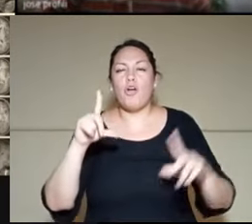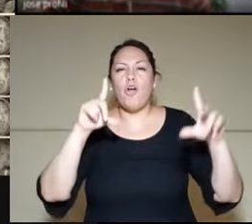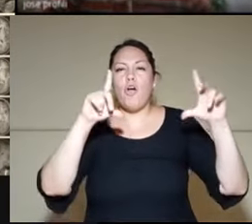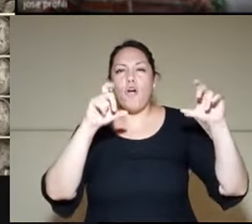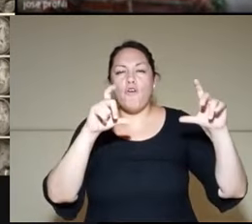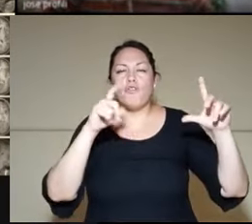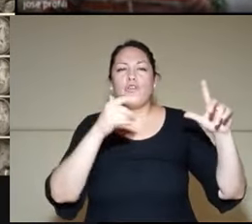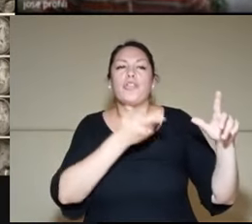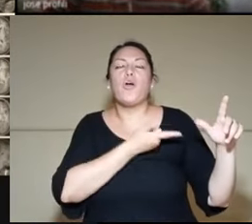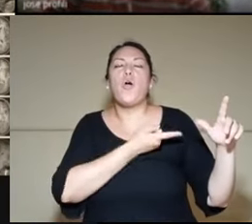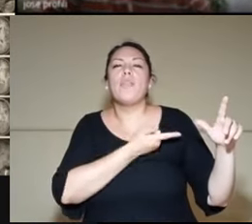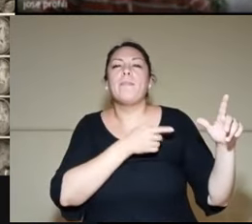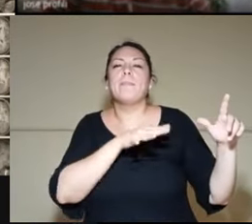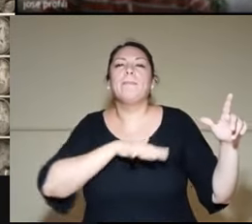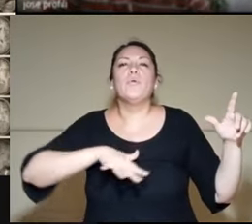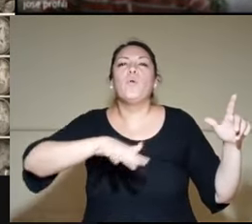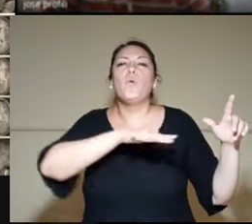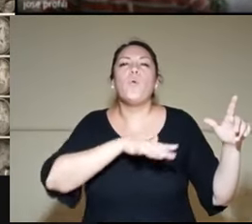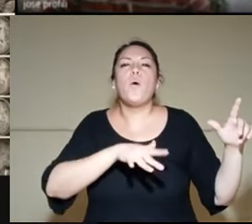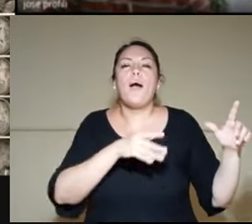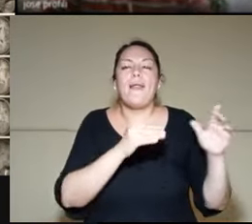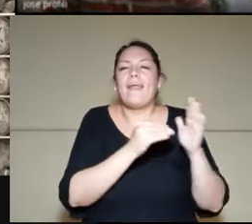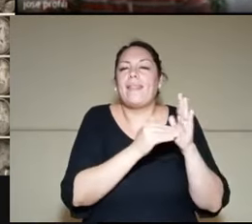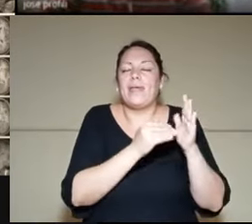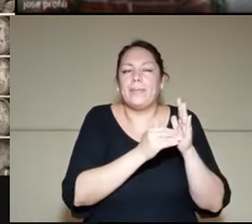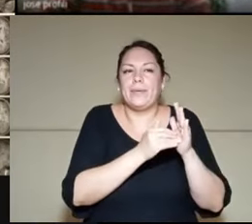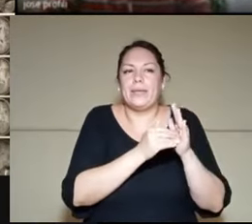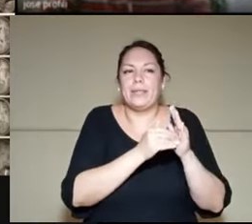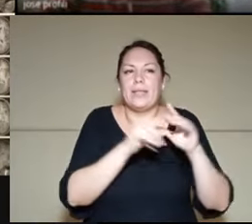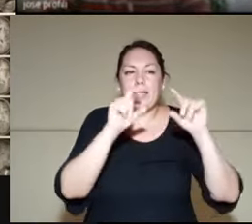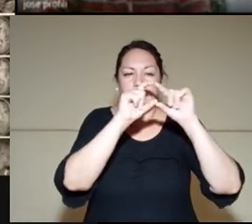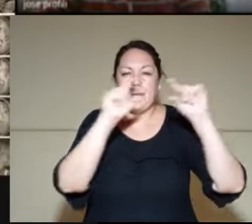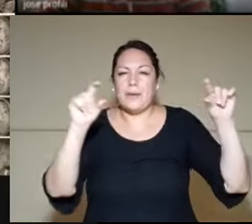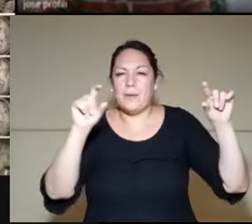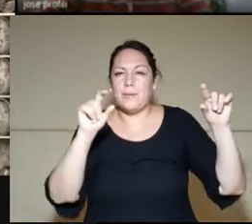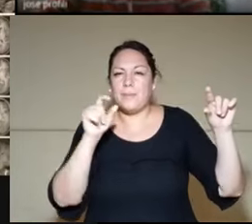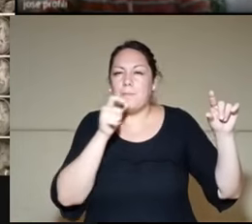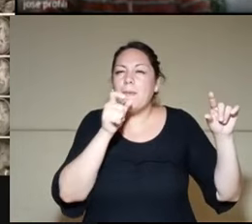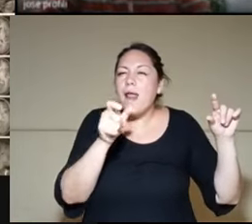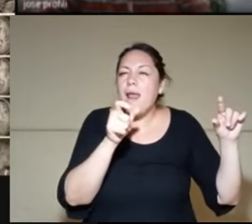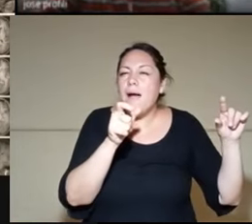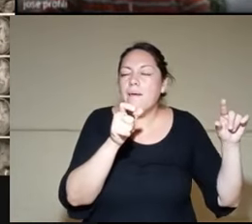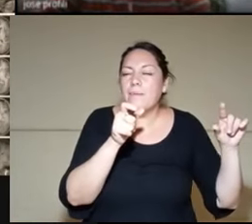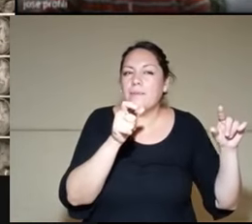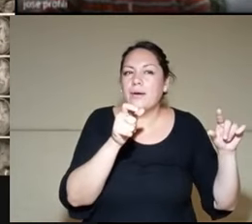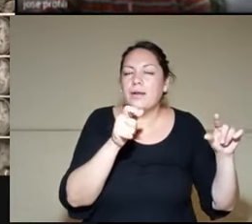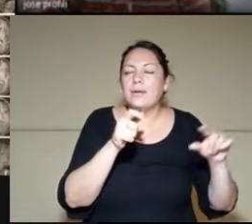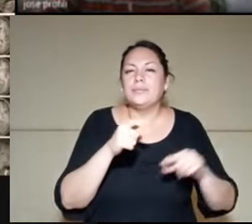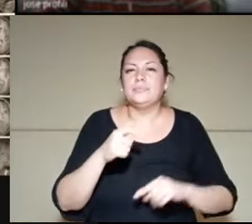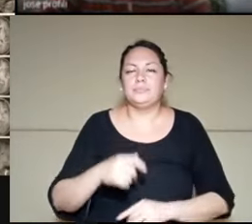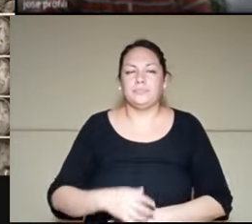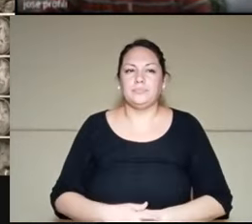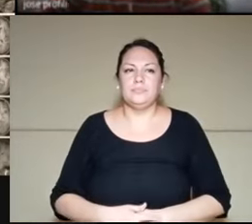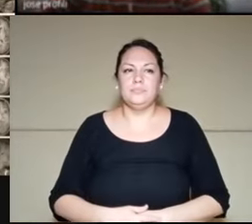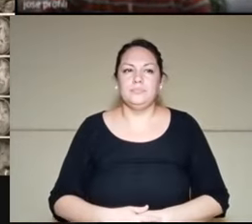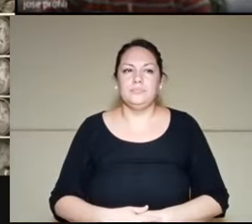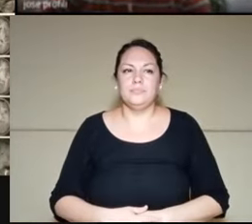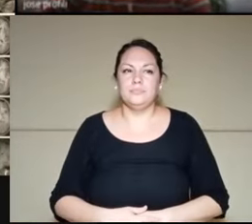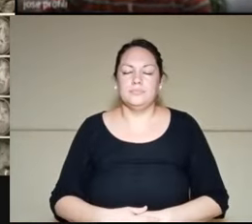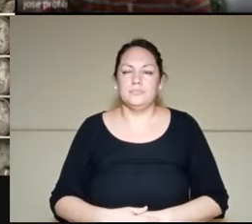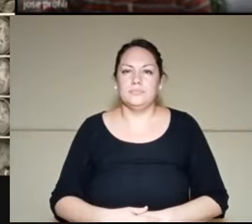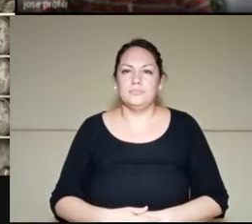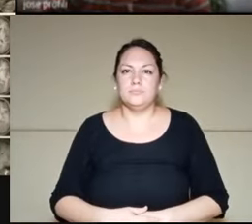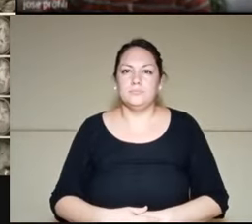en algunos otros casos depende de la altura, ¿no es cierto? Pero por ejemplo, ven acá les dice que hay